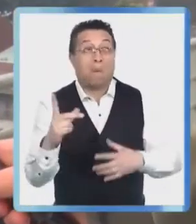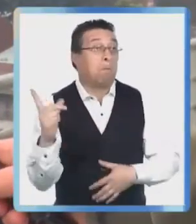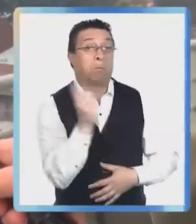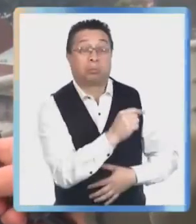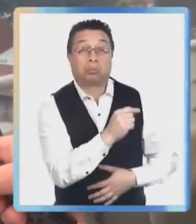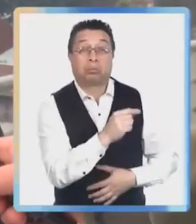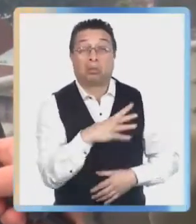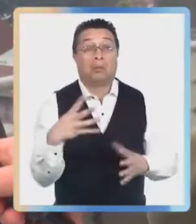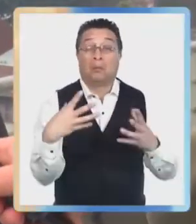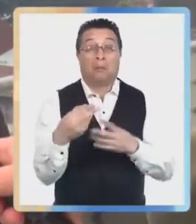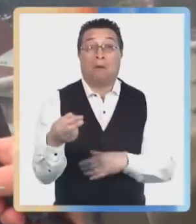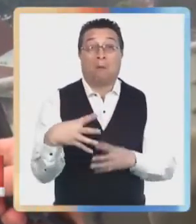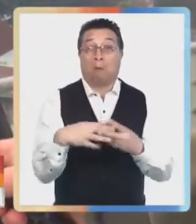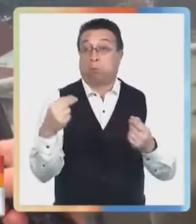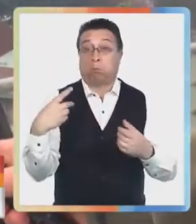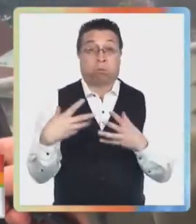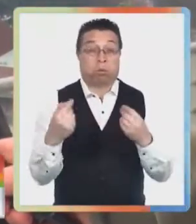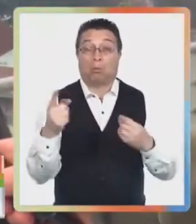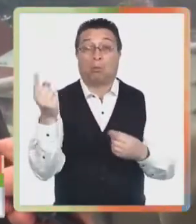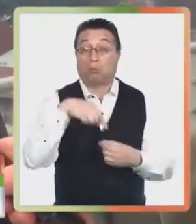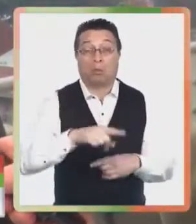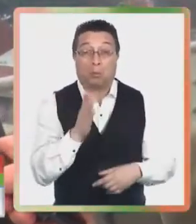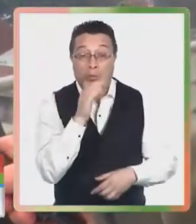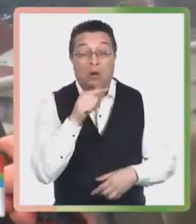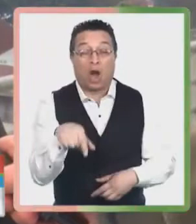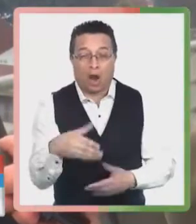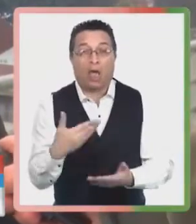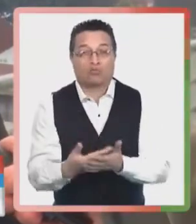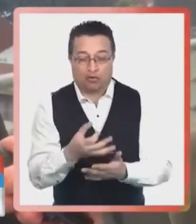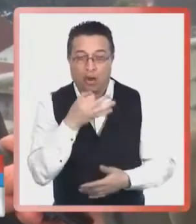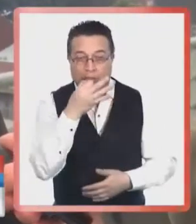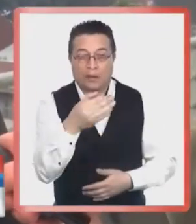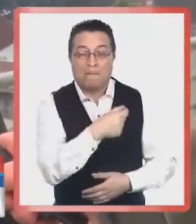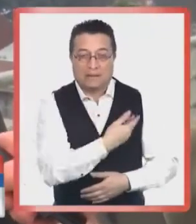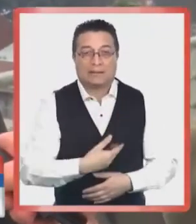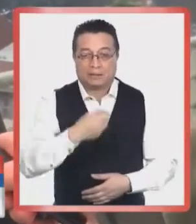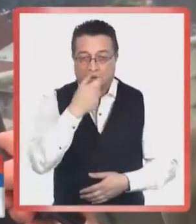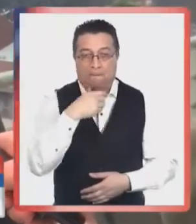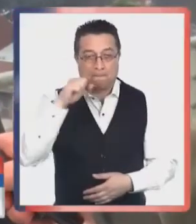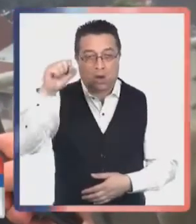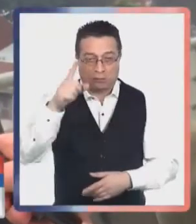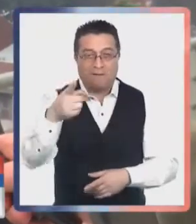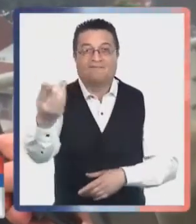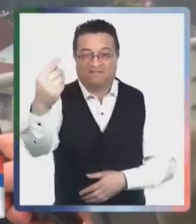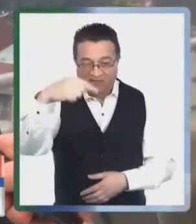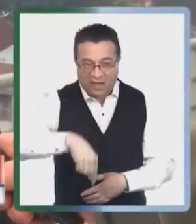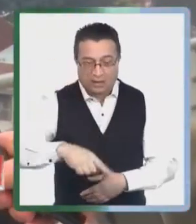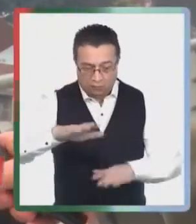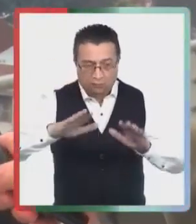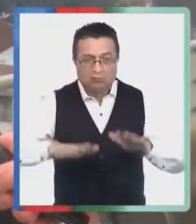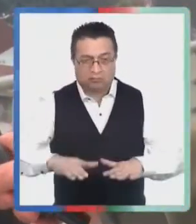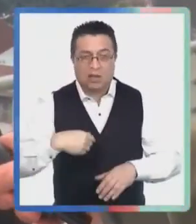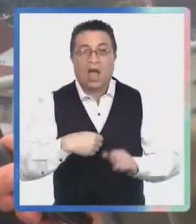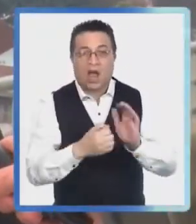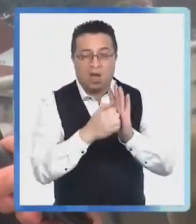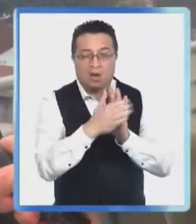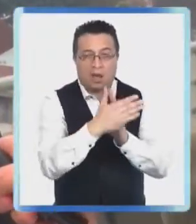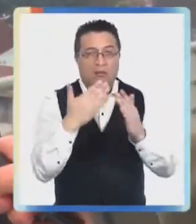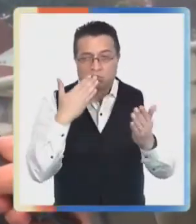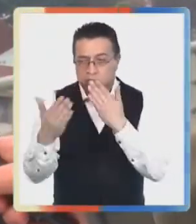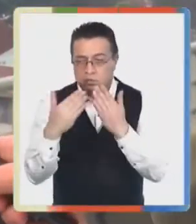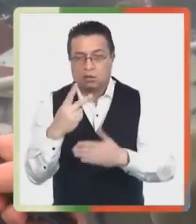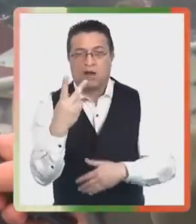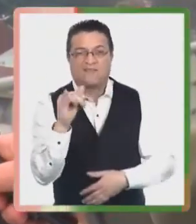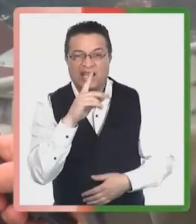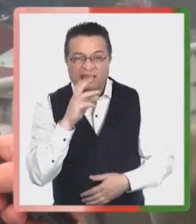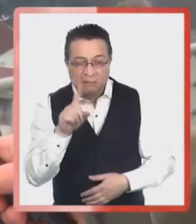vuelto, y hoy día estamos esperando, y me aprovecho este espacio para decir que el presidente Gabriel Boric venga a terreno, esté unos días en la Araucanía, converse con las